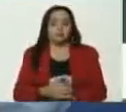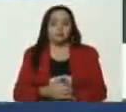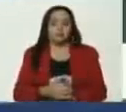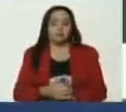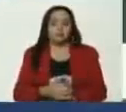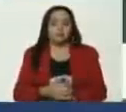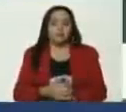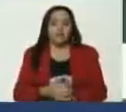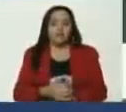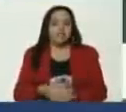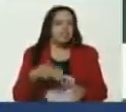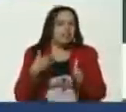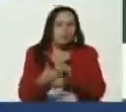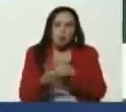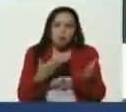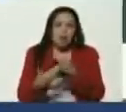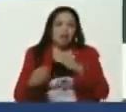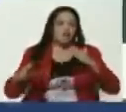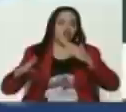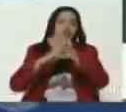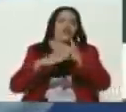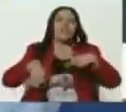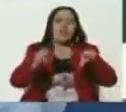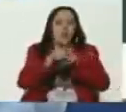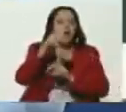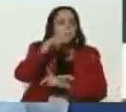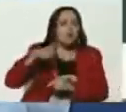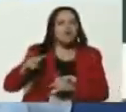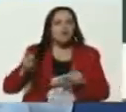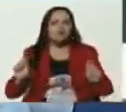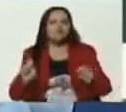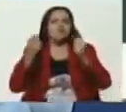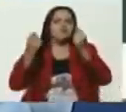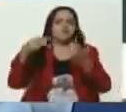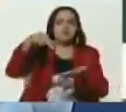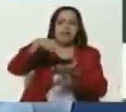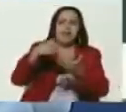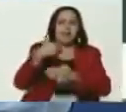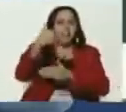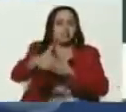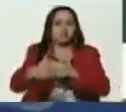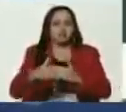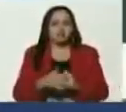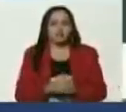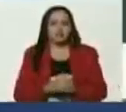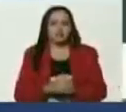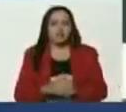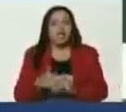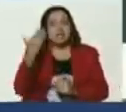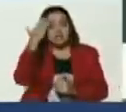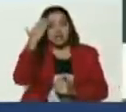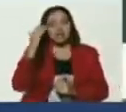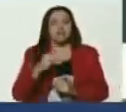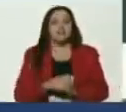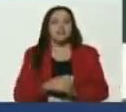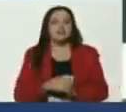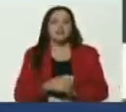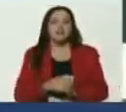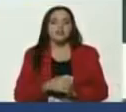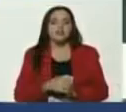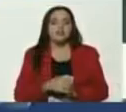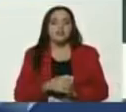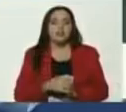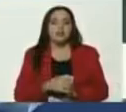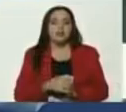A pesar de eso, estos pueblos han sabido salir adelante. Y han sabido salir adelante por